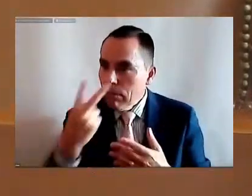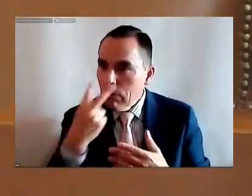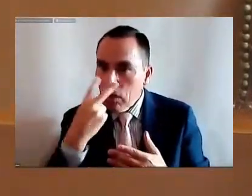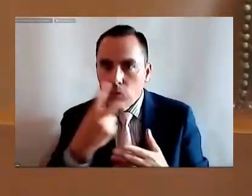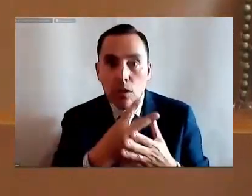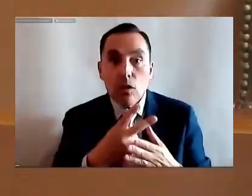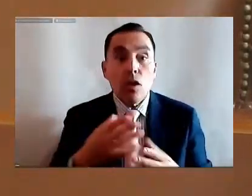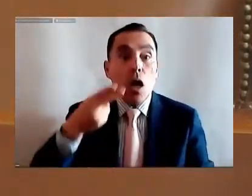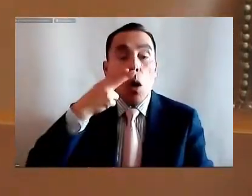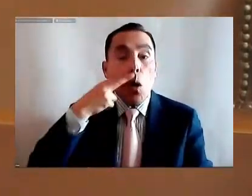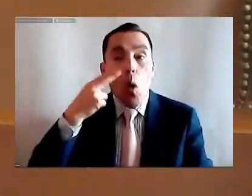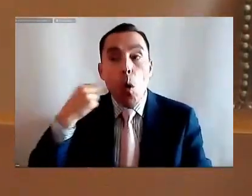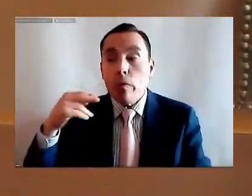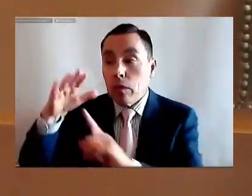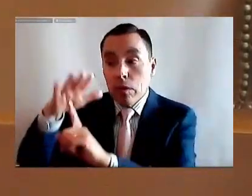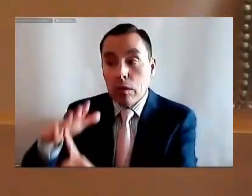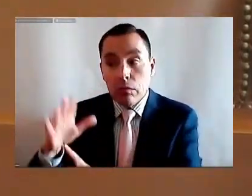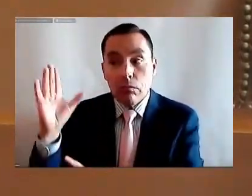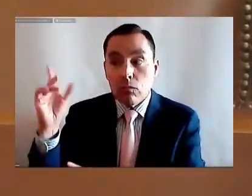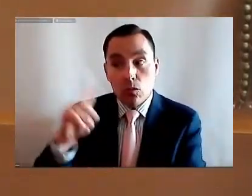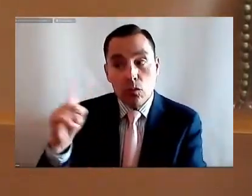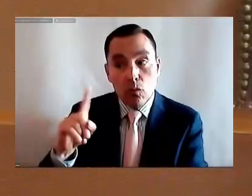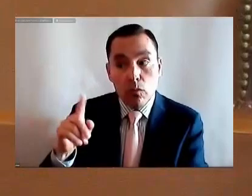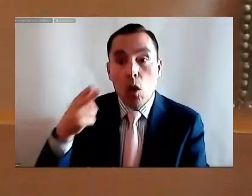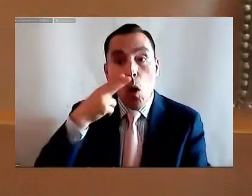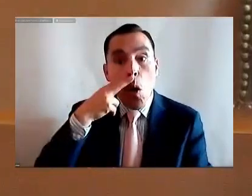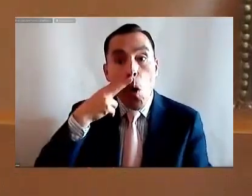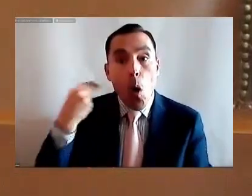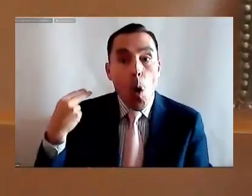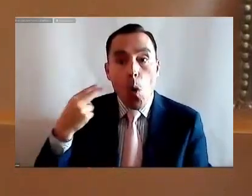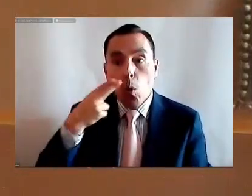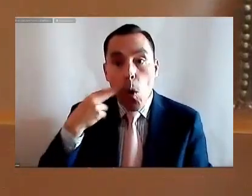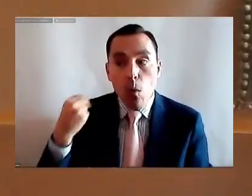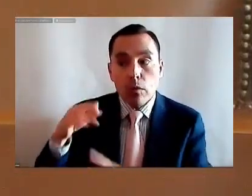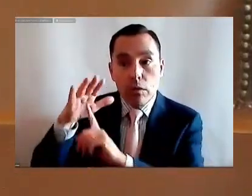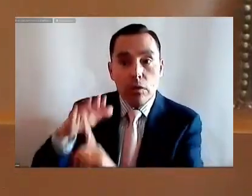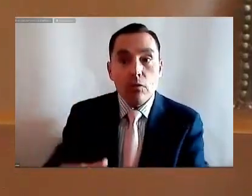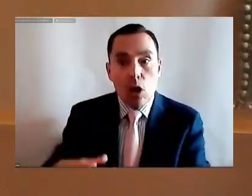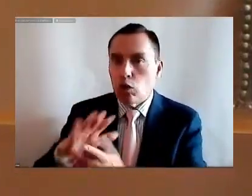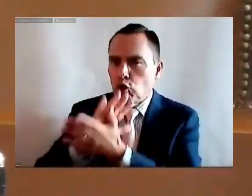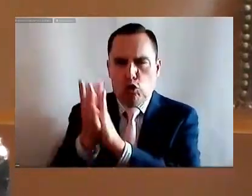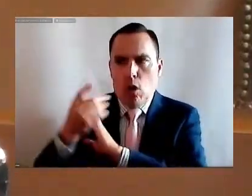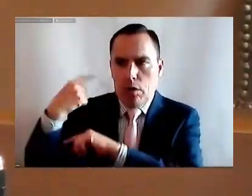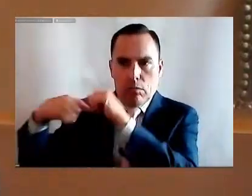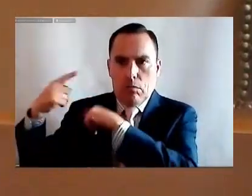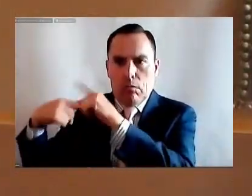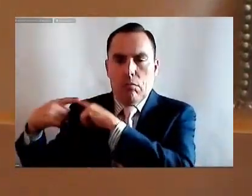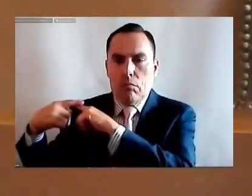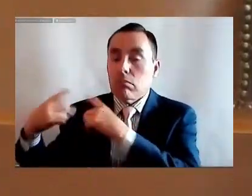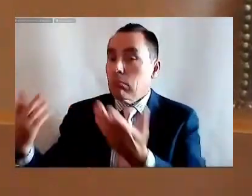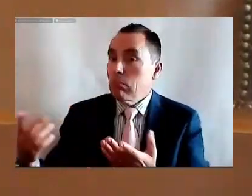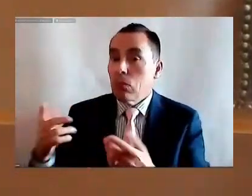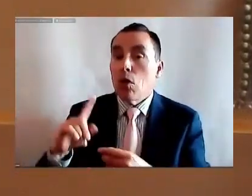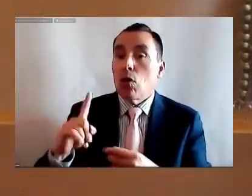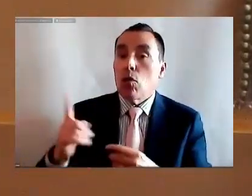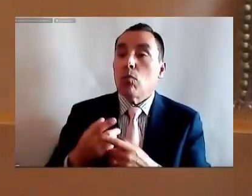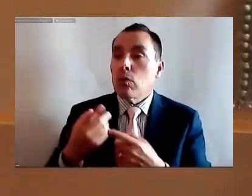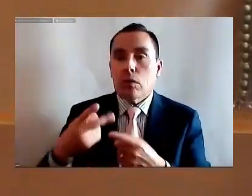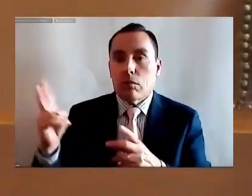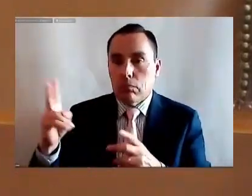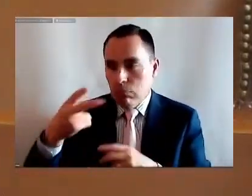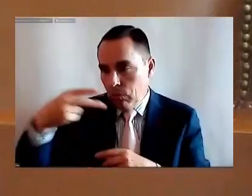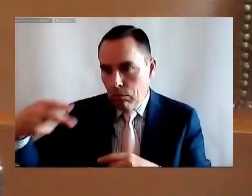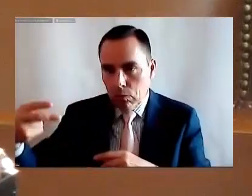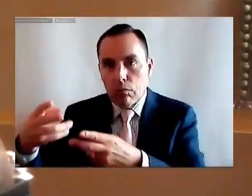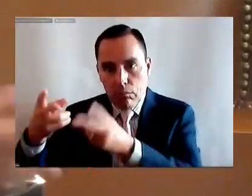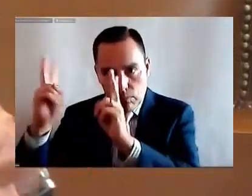no es discriminación, porque no es que los hombres estemos discriminados durante toda la historia, sino que afecta a la autonomía sexual del hombre y a la dignidad